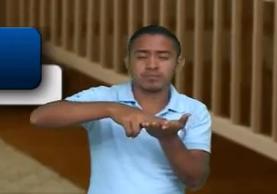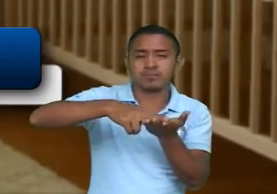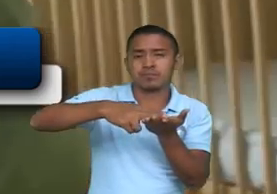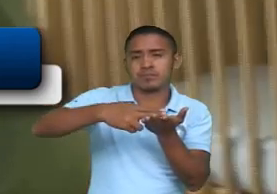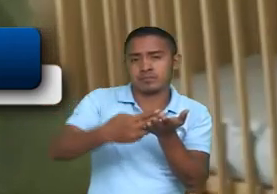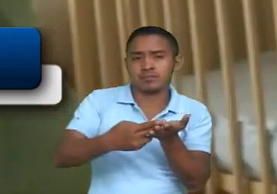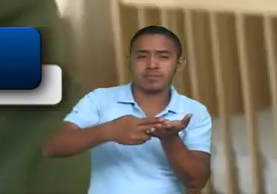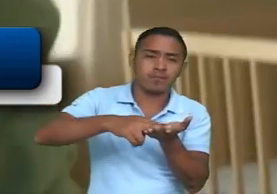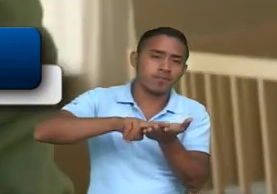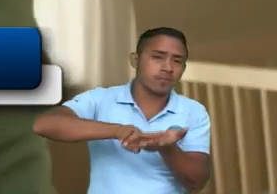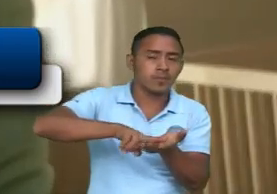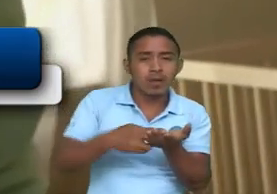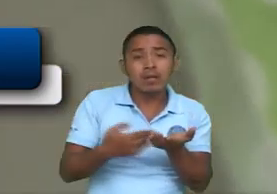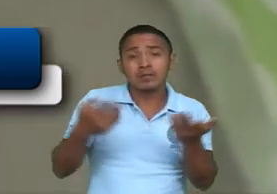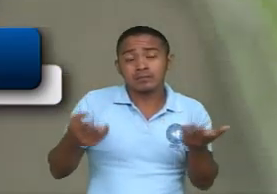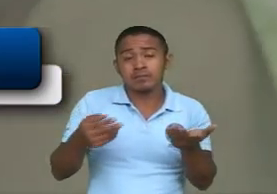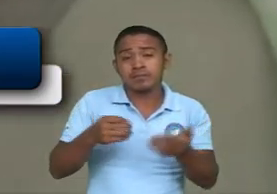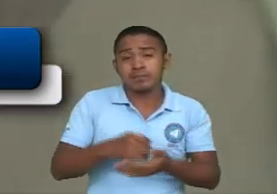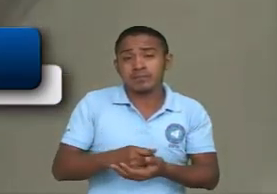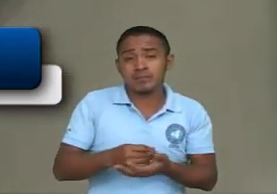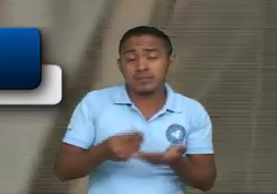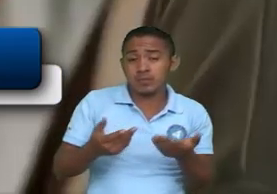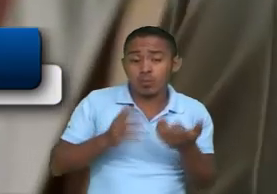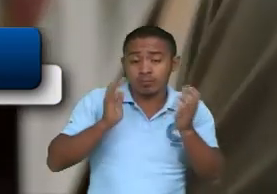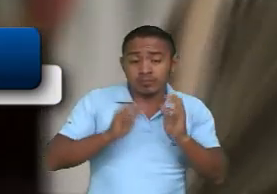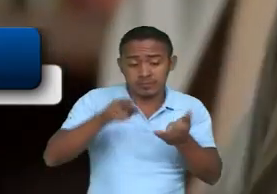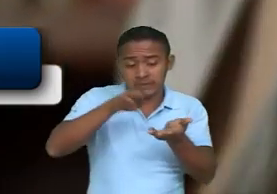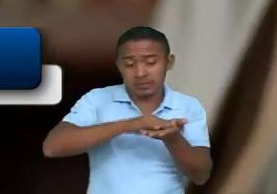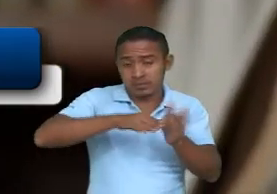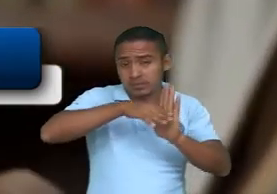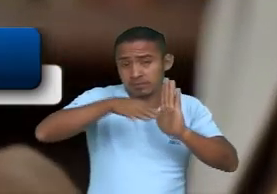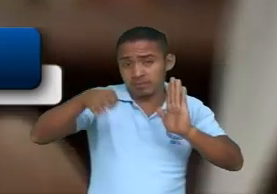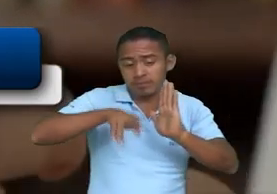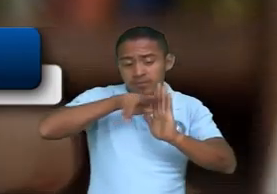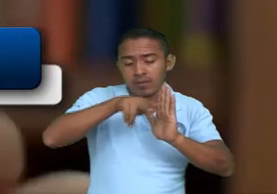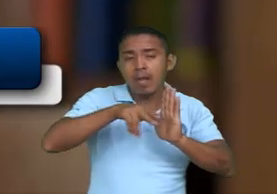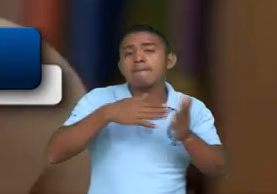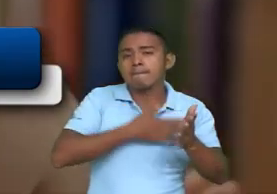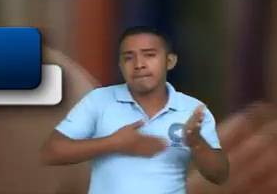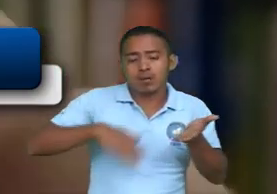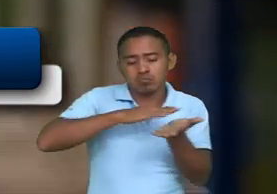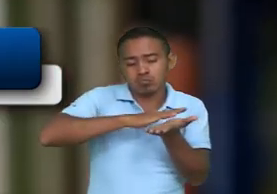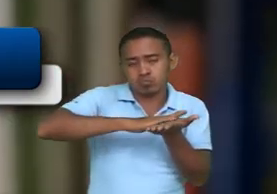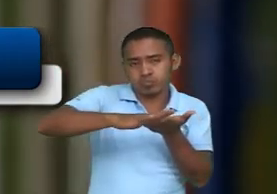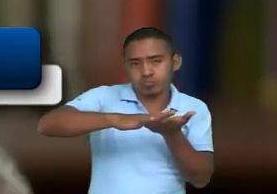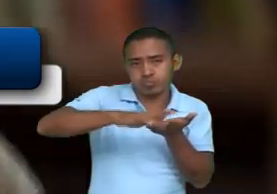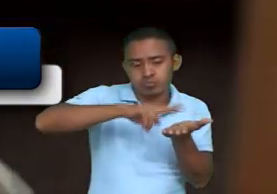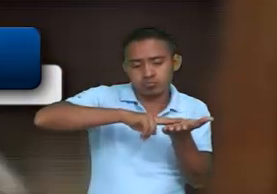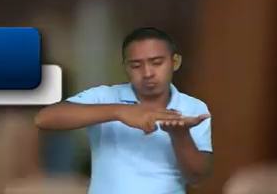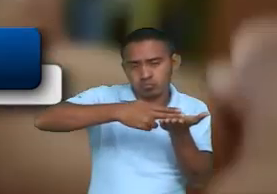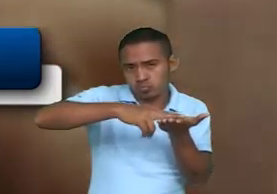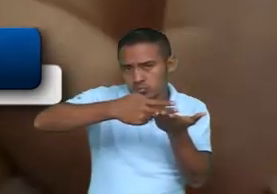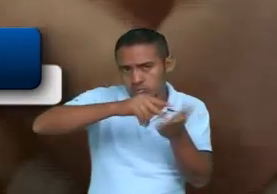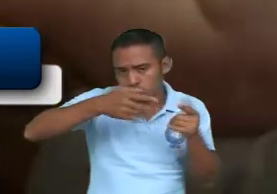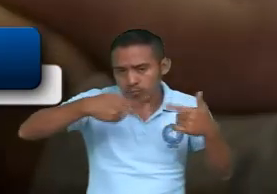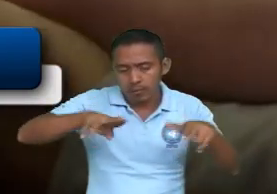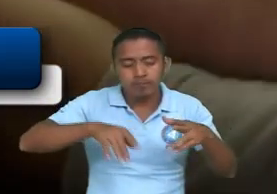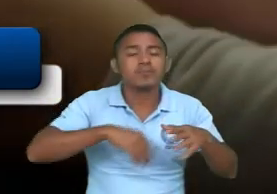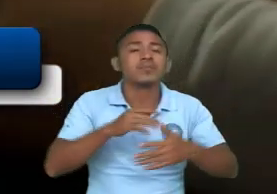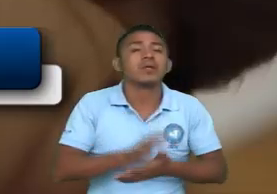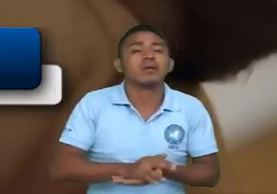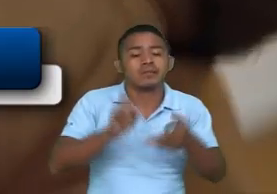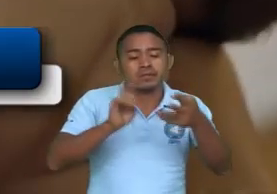ocasionar que el bebé, en los bebés recién nacidos es muy difícil, ellos no se mueven constantemente, pero los bebés cuando ya van alcanzando una cierta edad